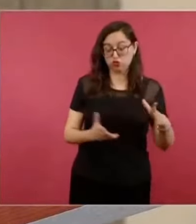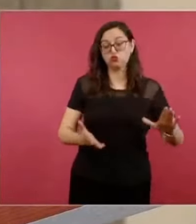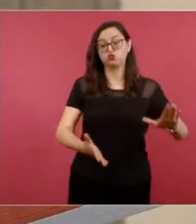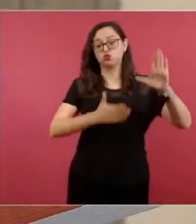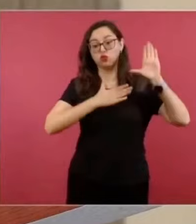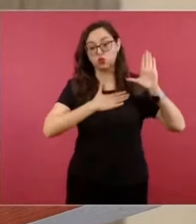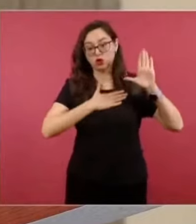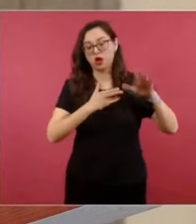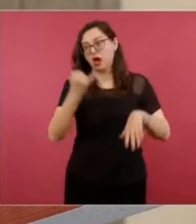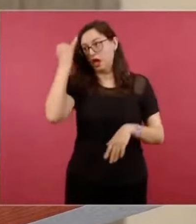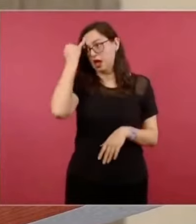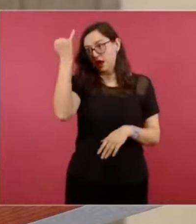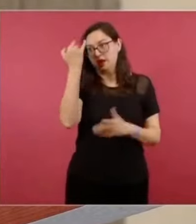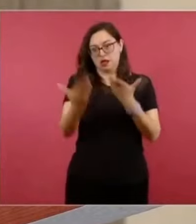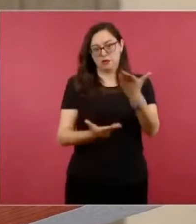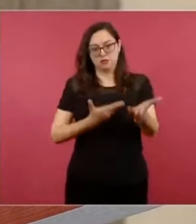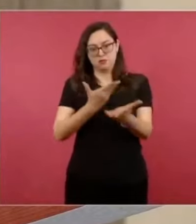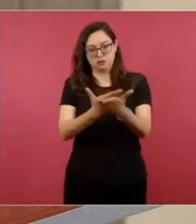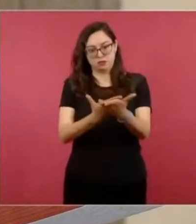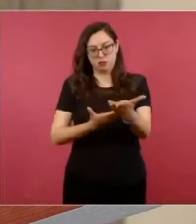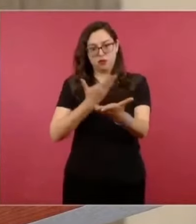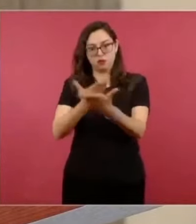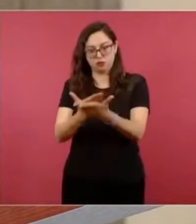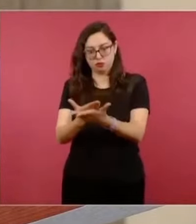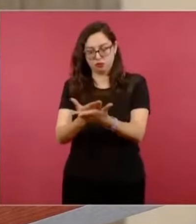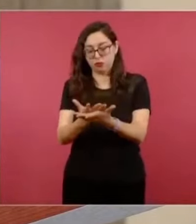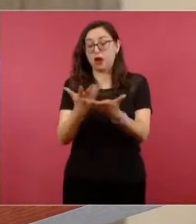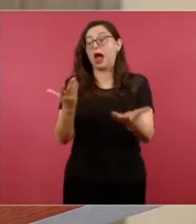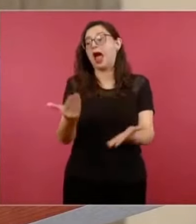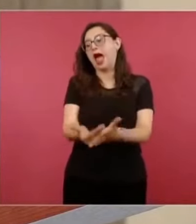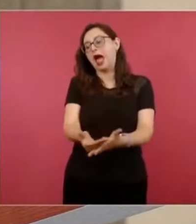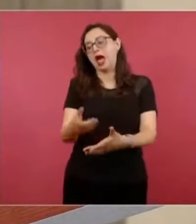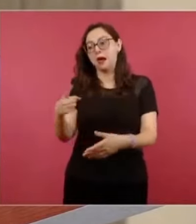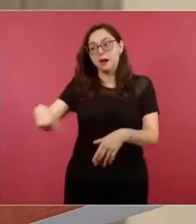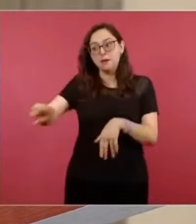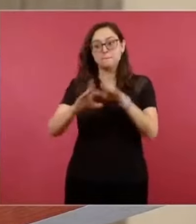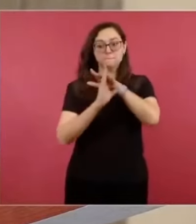iniciativas para abordar las causas